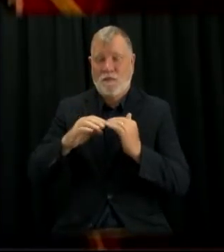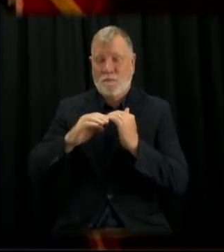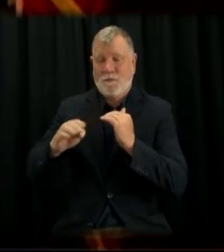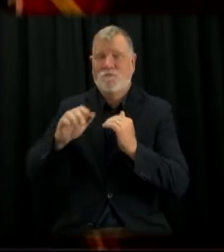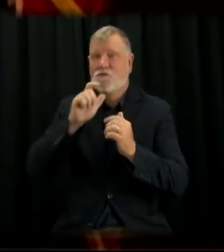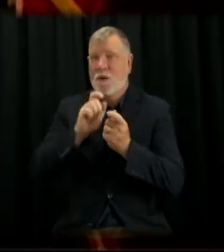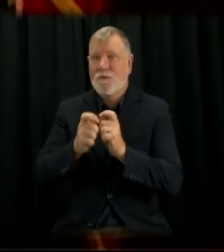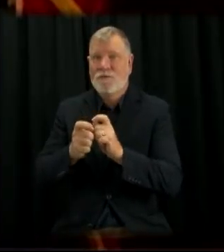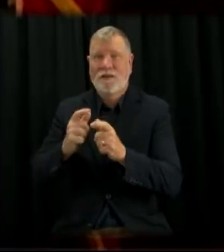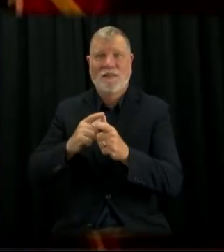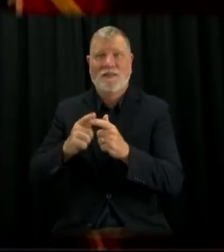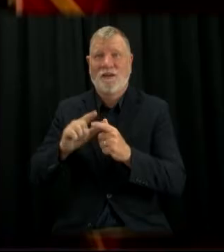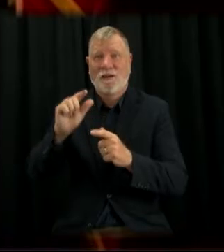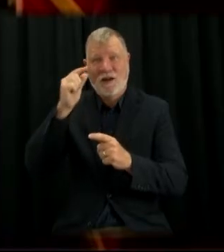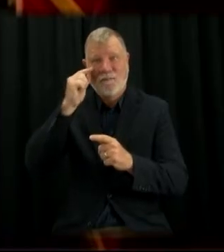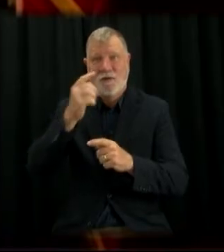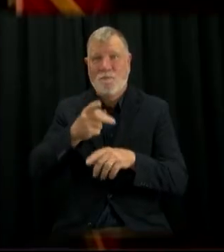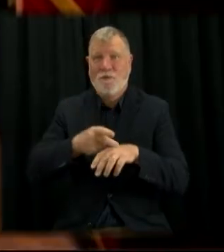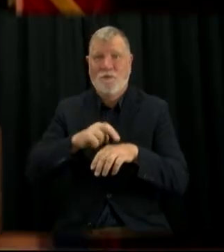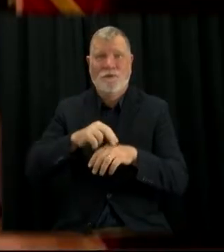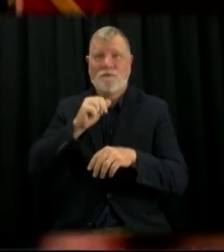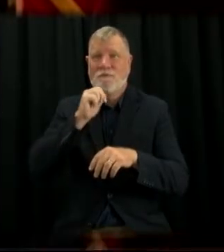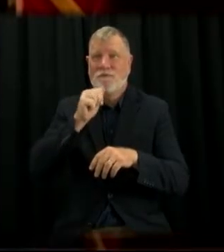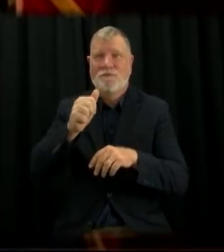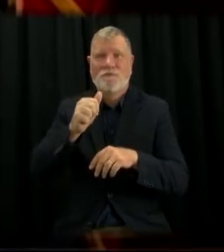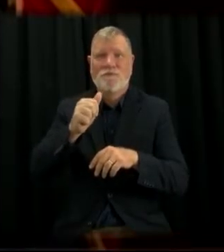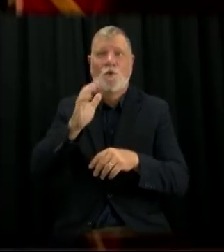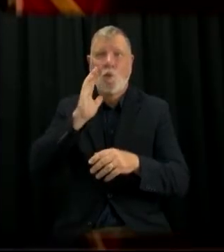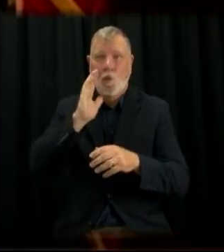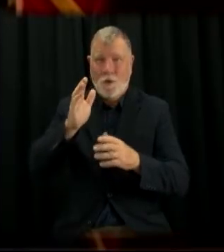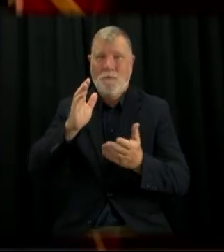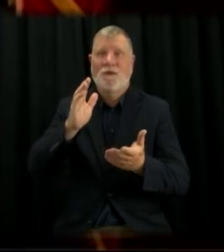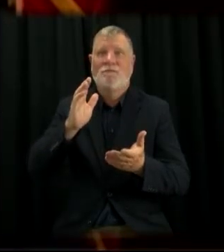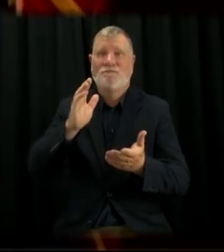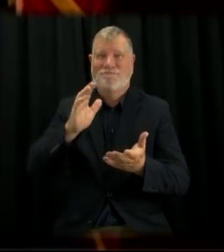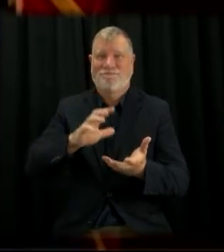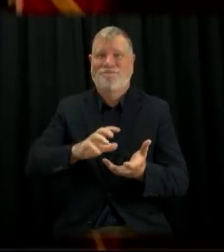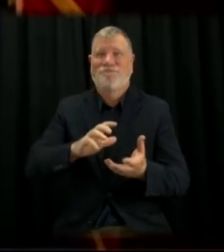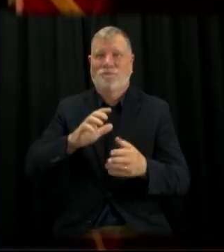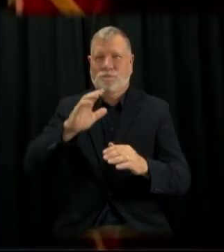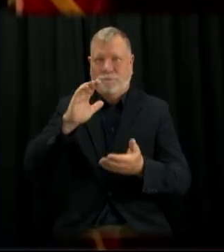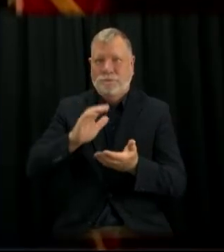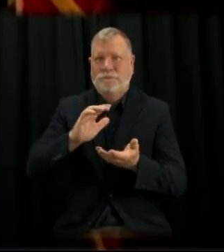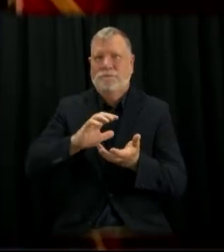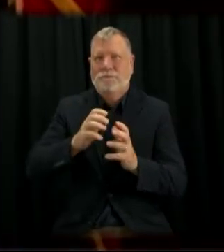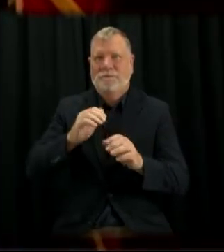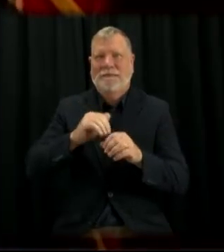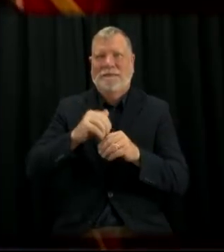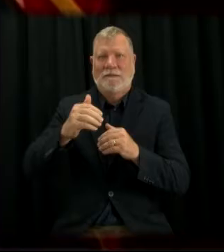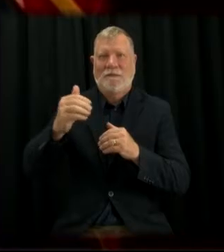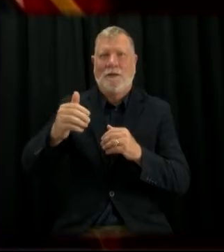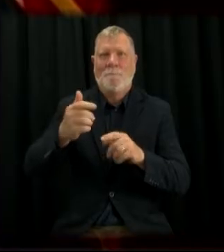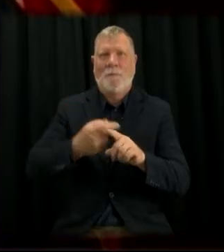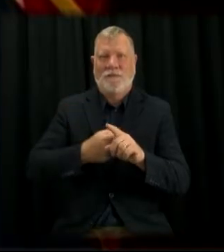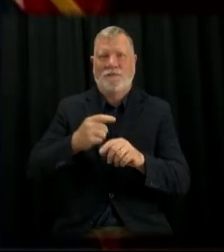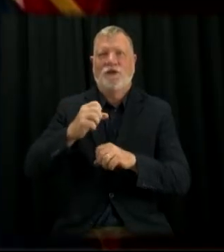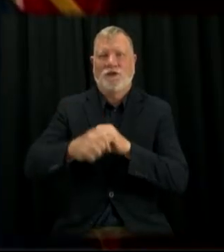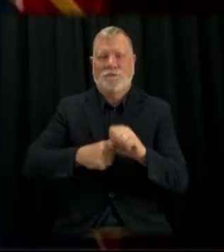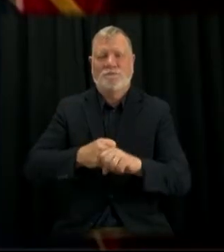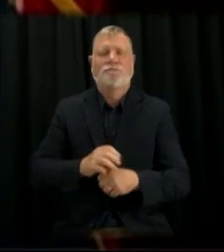esos parámetros se revisaban, las operaciones del gobierno de Puerto Rico no iban a ser afectadas significativamente en los próximos meses y